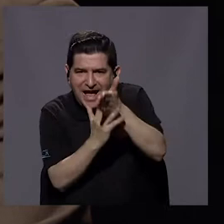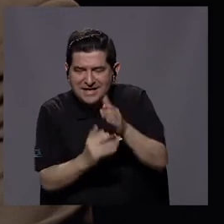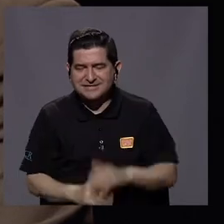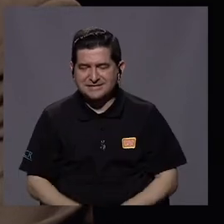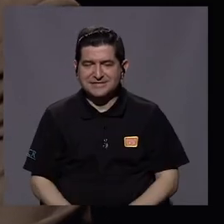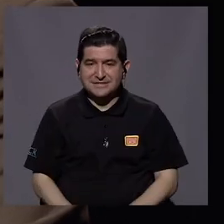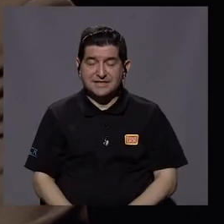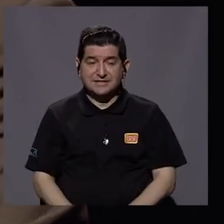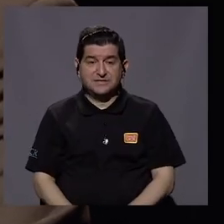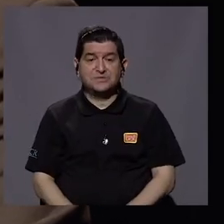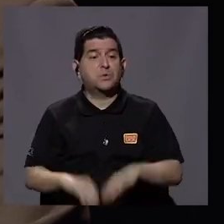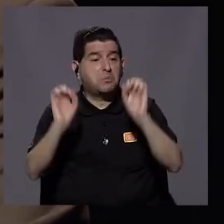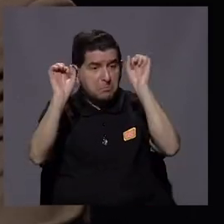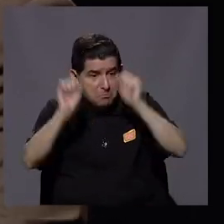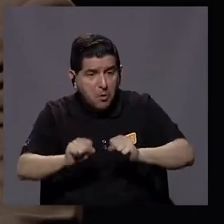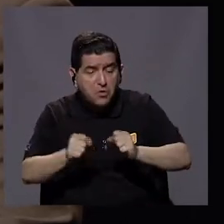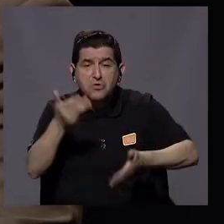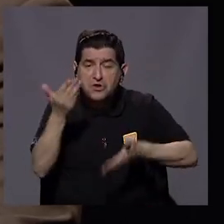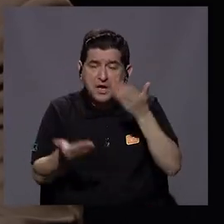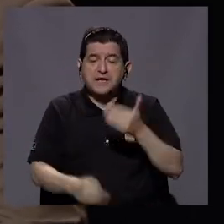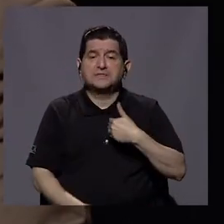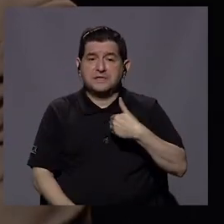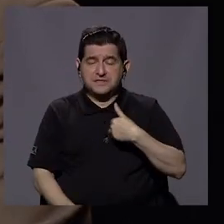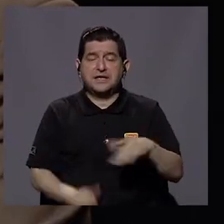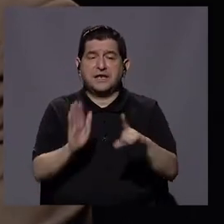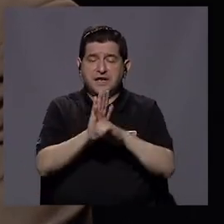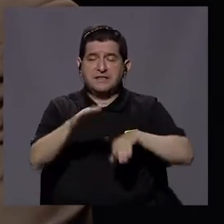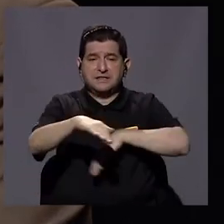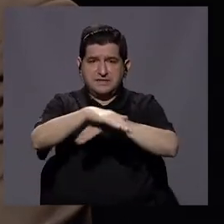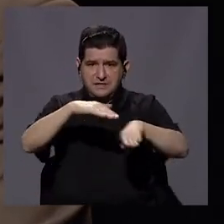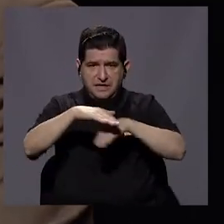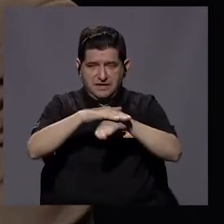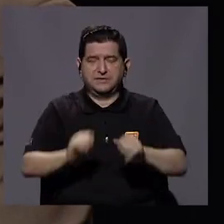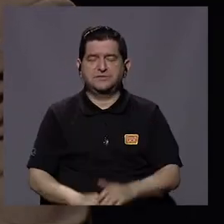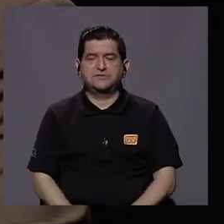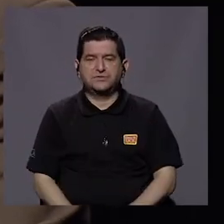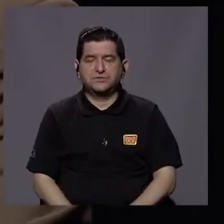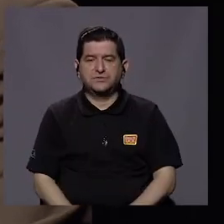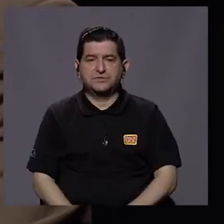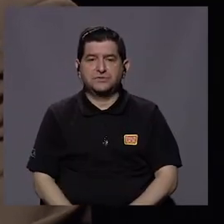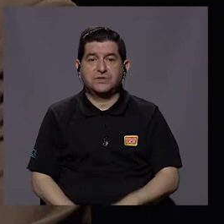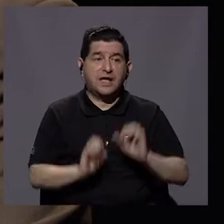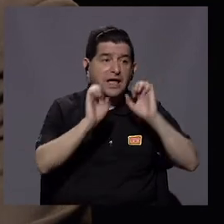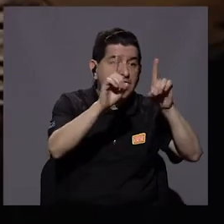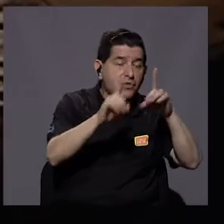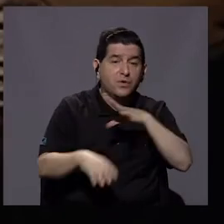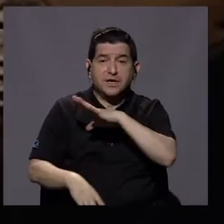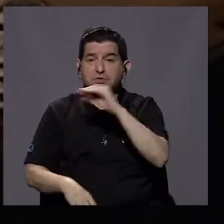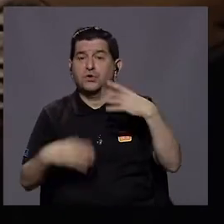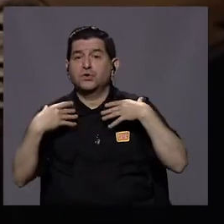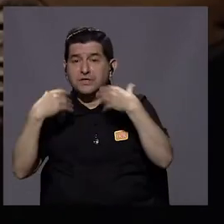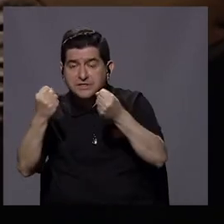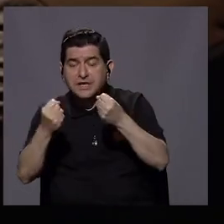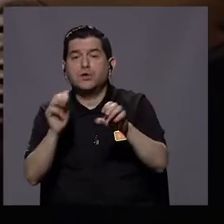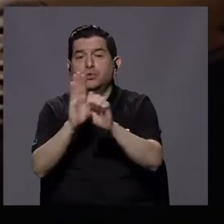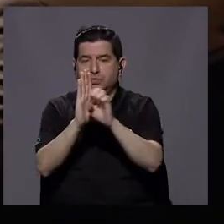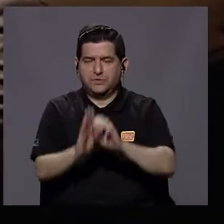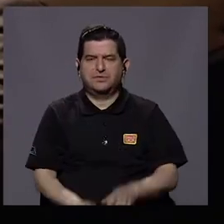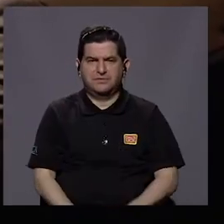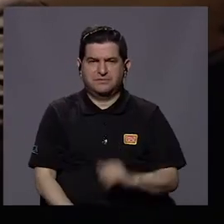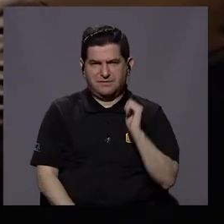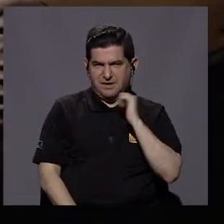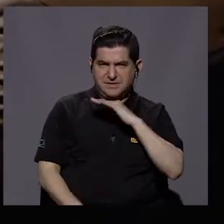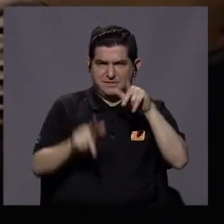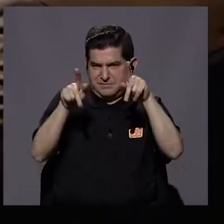bien material podrían tener resguardados sus derechos más fundamentales, la educación y la salud, por ejemplo. De hecho, me parece extraño